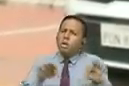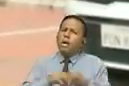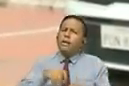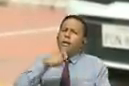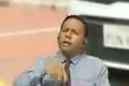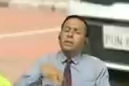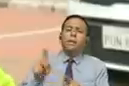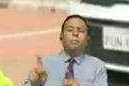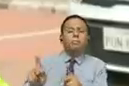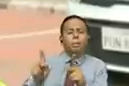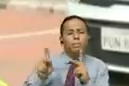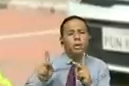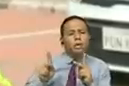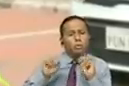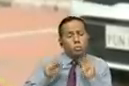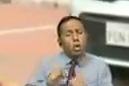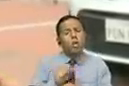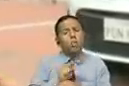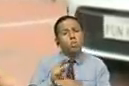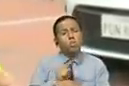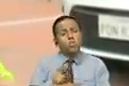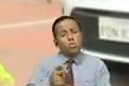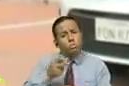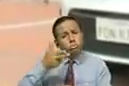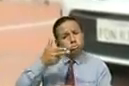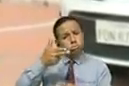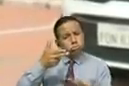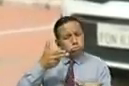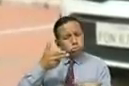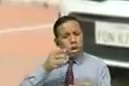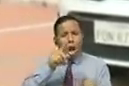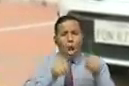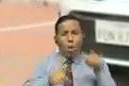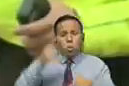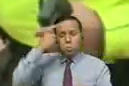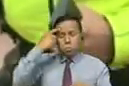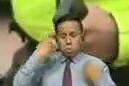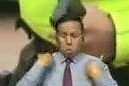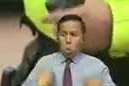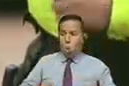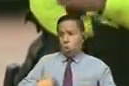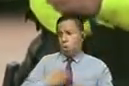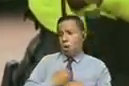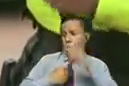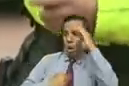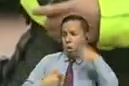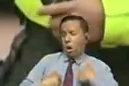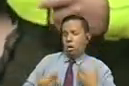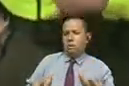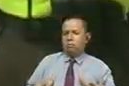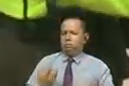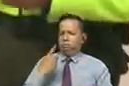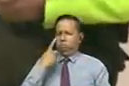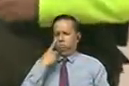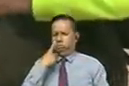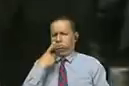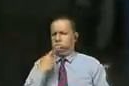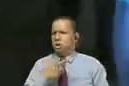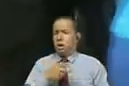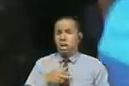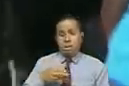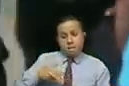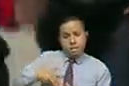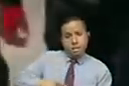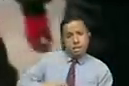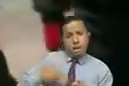persona pueda utilizar algún tipo de uniforme que no esté legalmente registrado. La policía recalcó que el porte de armas está prohibido y